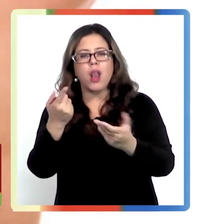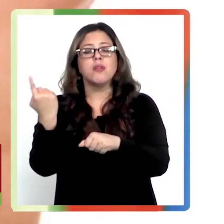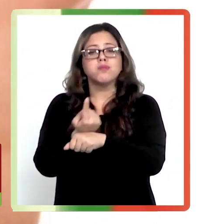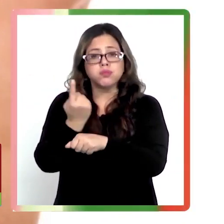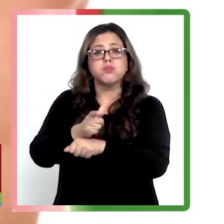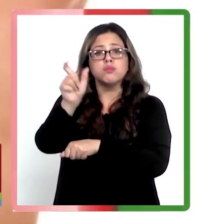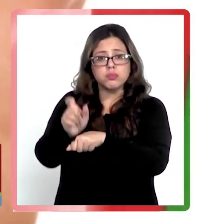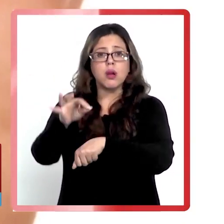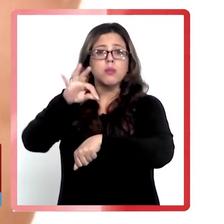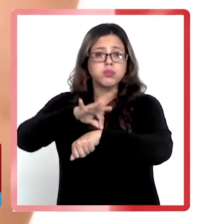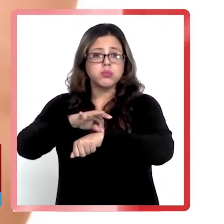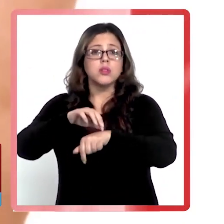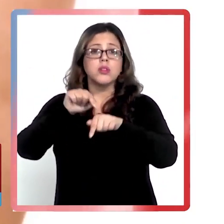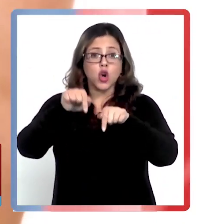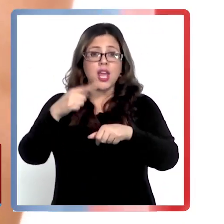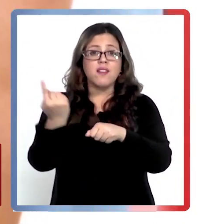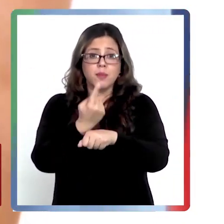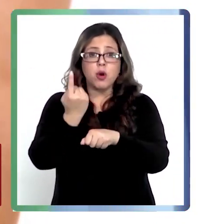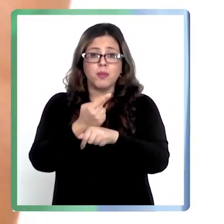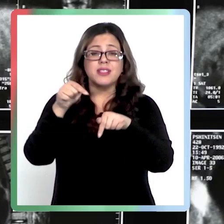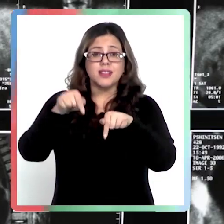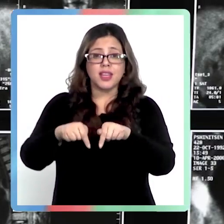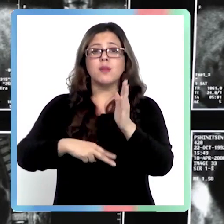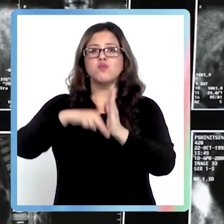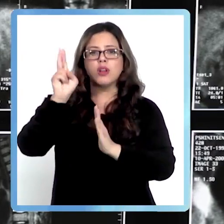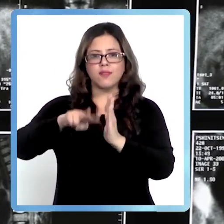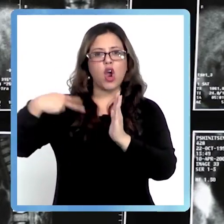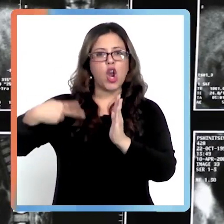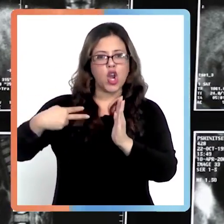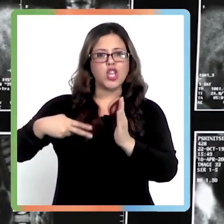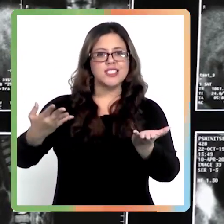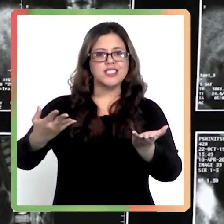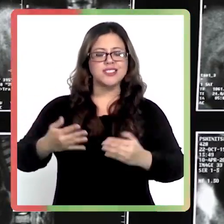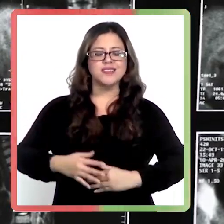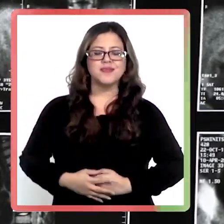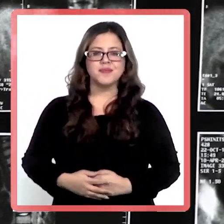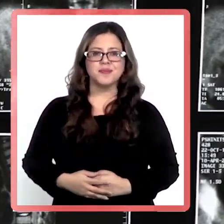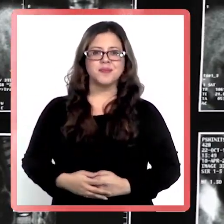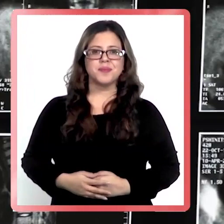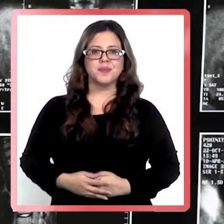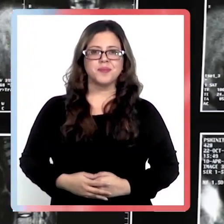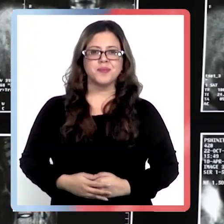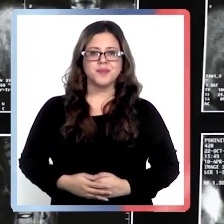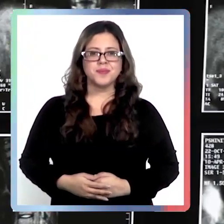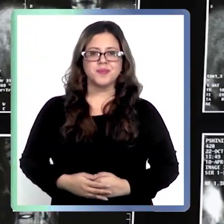especialista. De esto y más les contamos hoy en Portavoz Noticias.